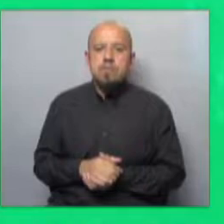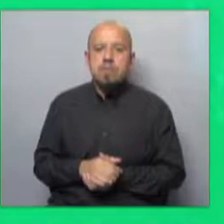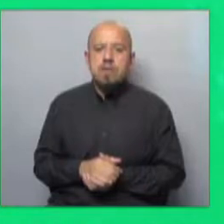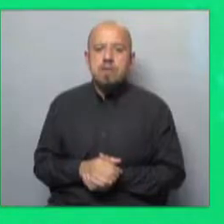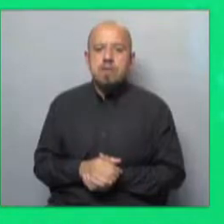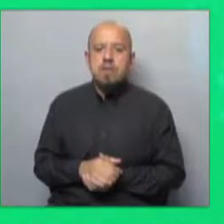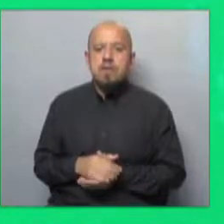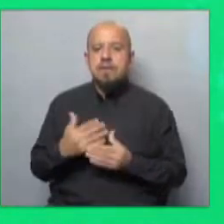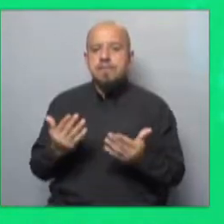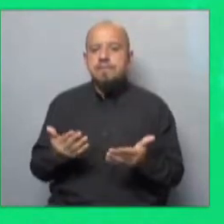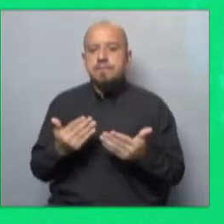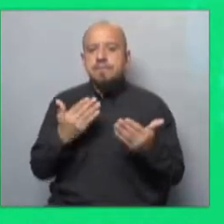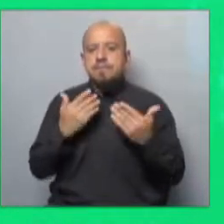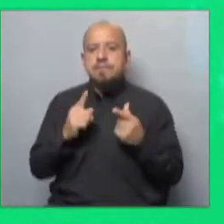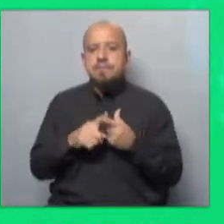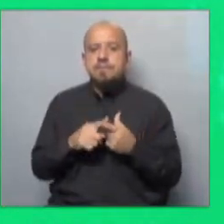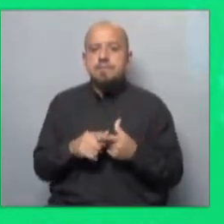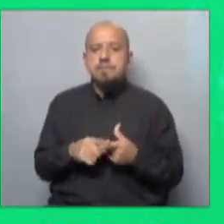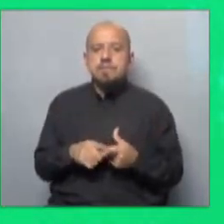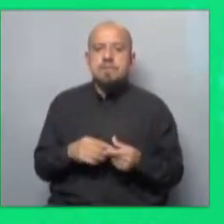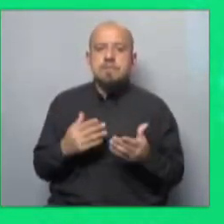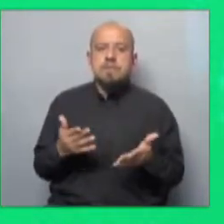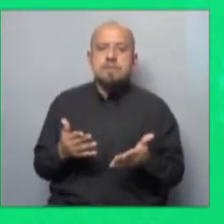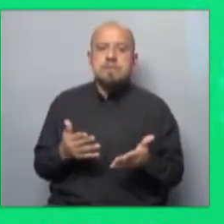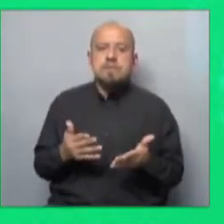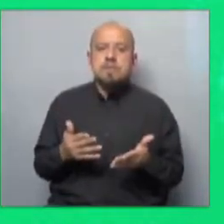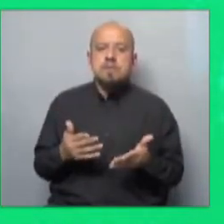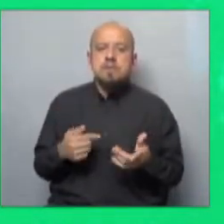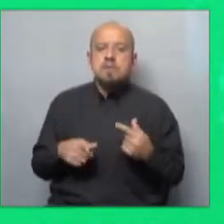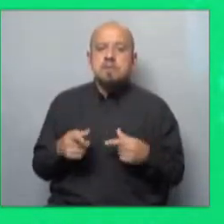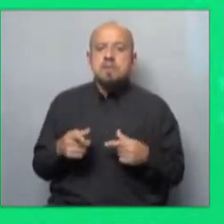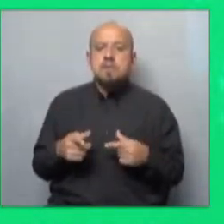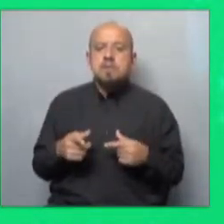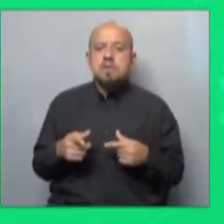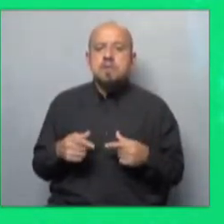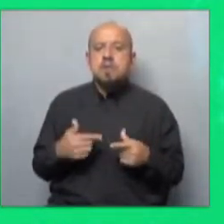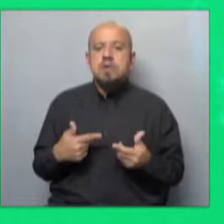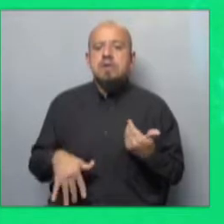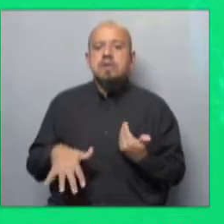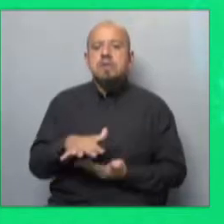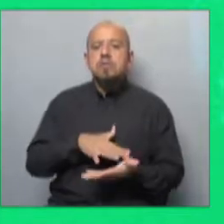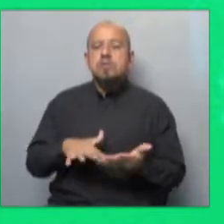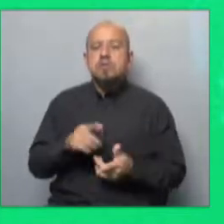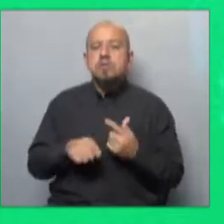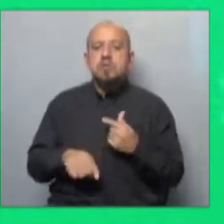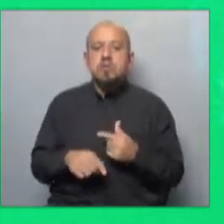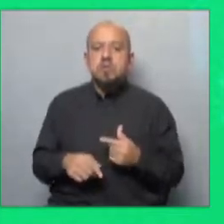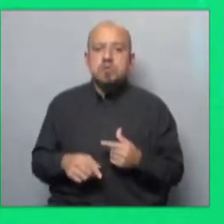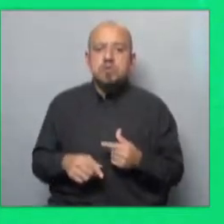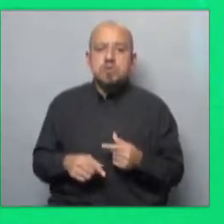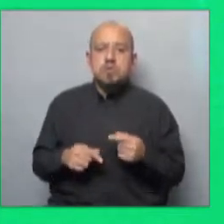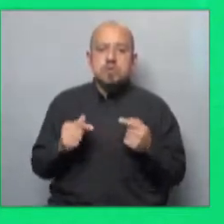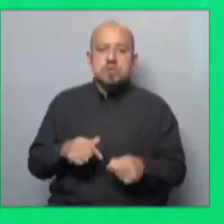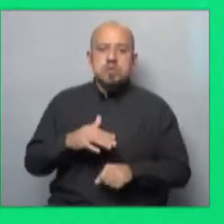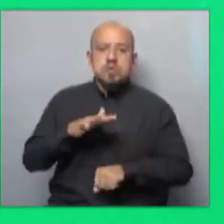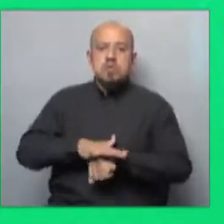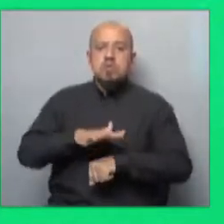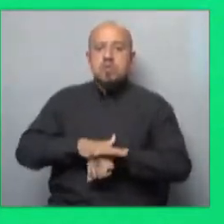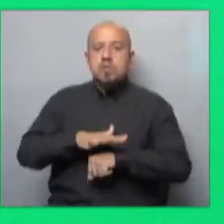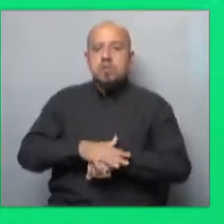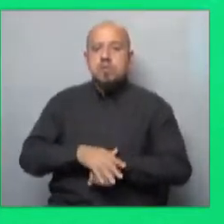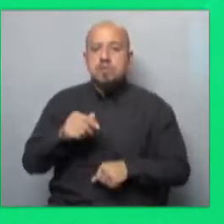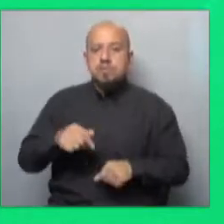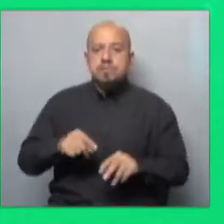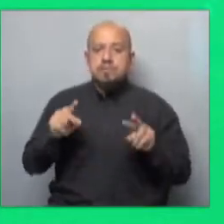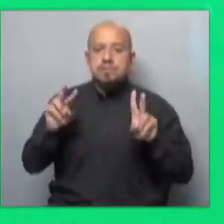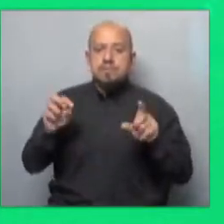no vamos a hablar justamente de cuál ha sido las tics cuál ha sido en los últimos años la situación de la migración y cuáles en este momento en nuestro país es